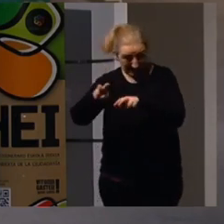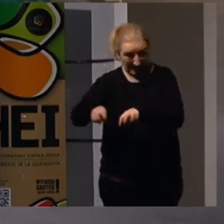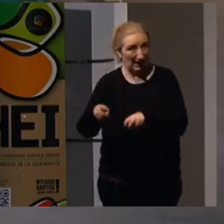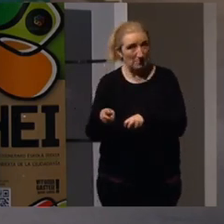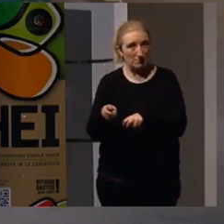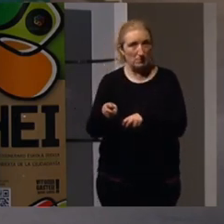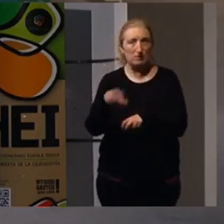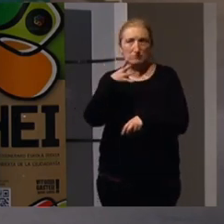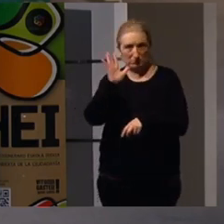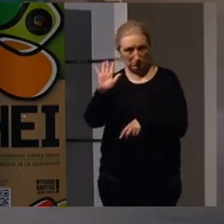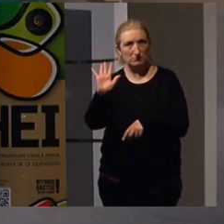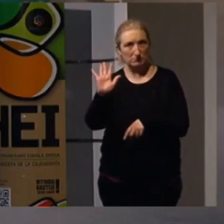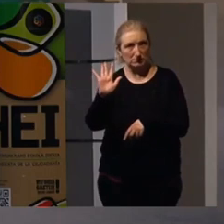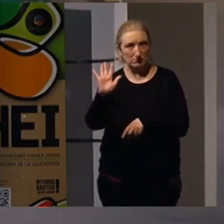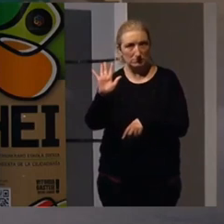por cierto,